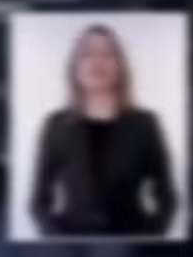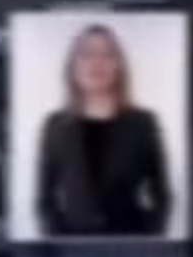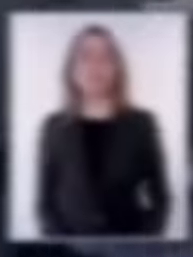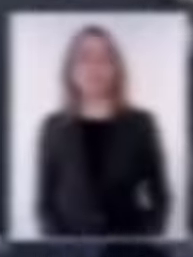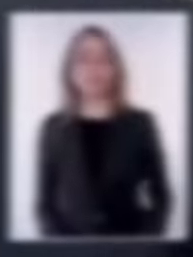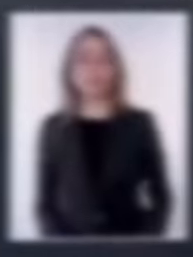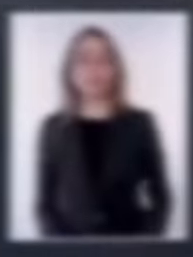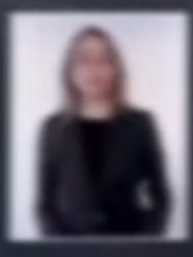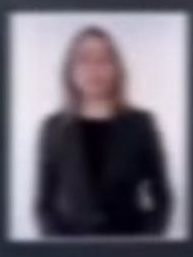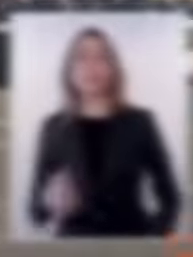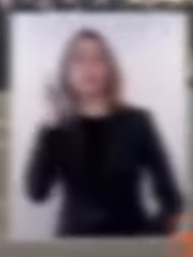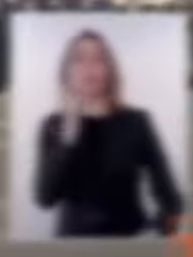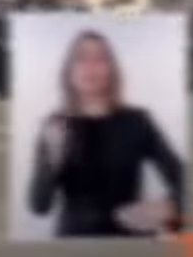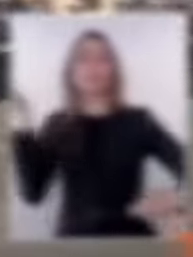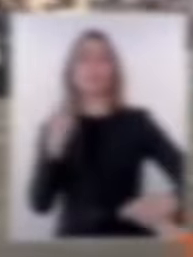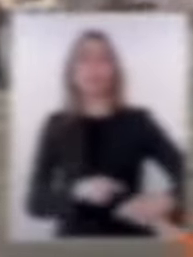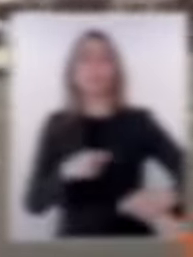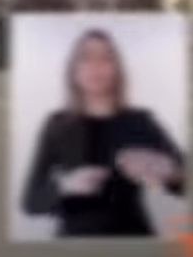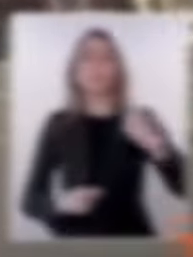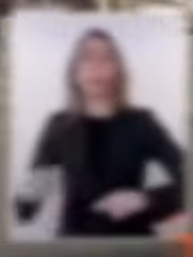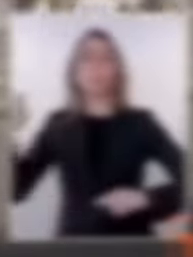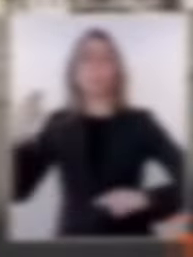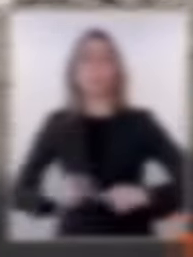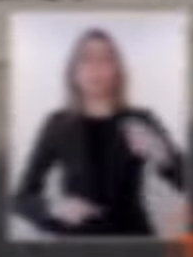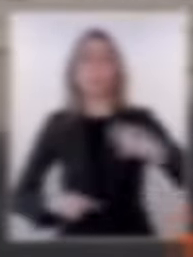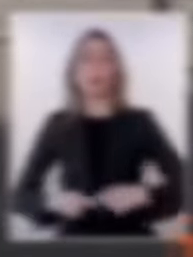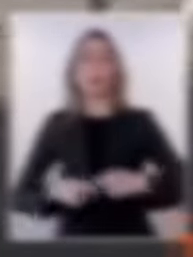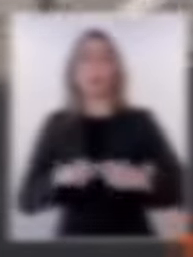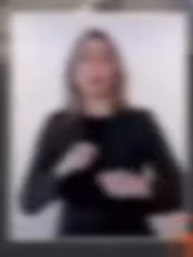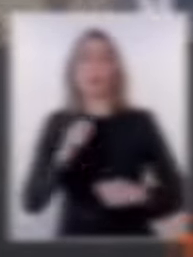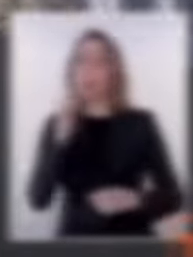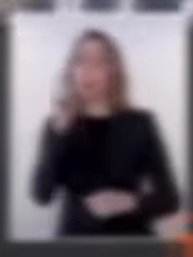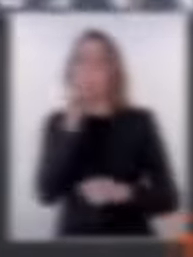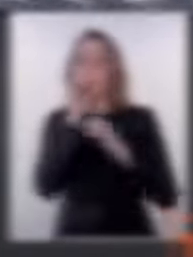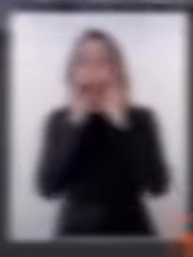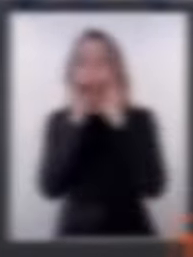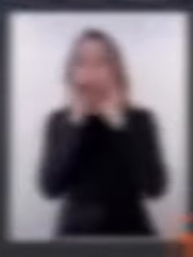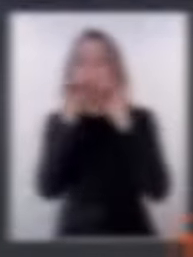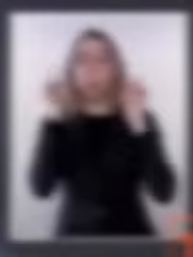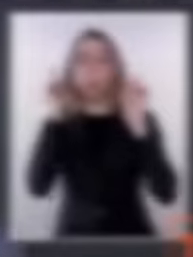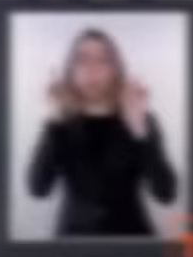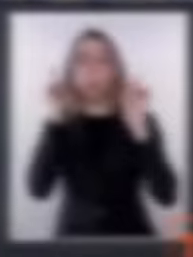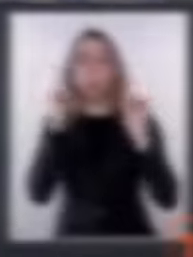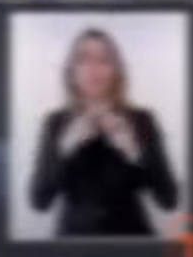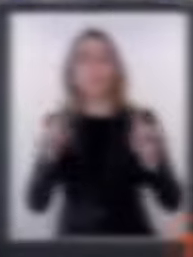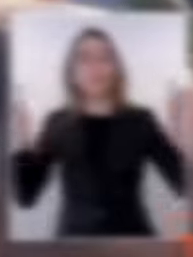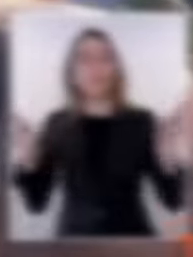Complejo es, ¿no? O sea, todos los buques que uno ve y todo, ellos los pueden manejar y tienen que saber